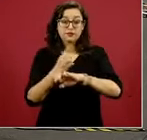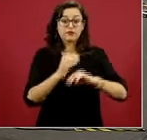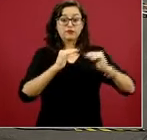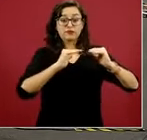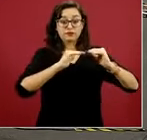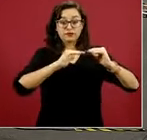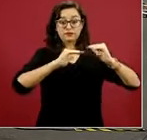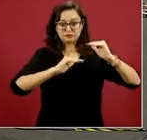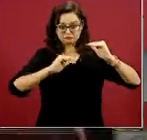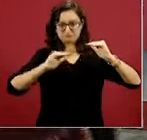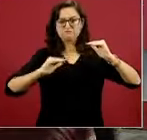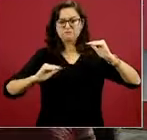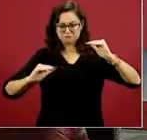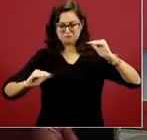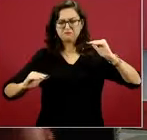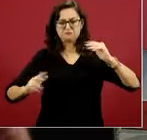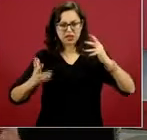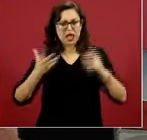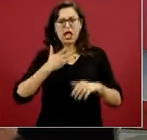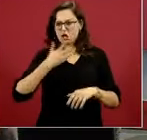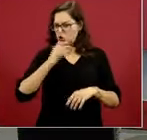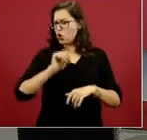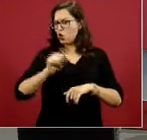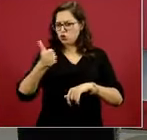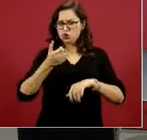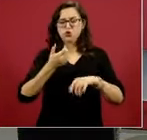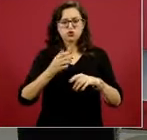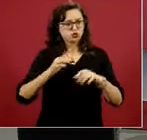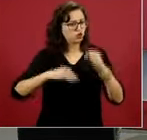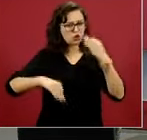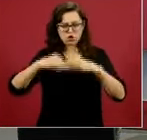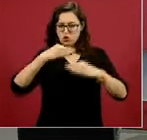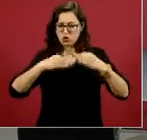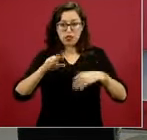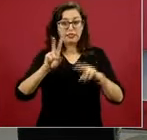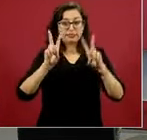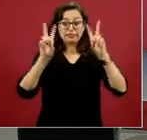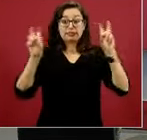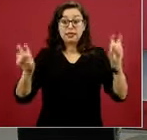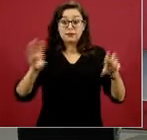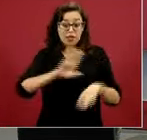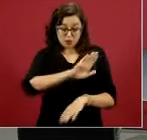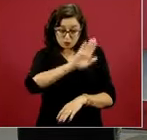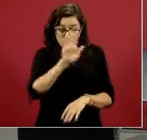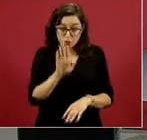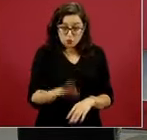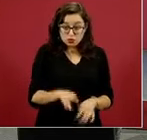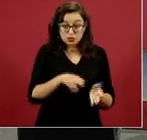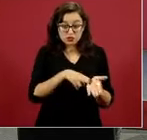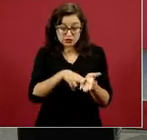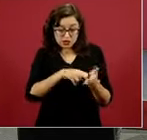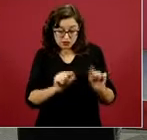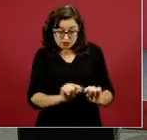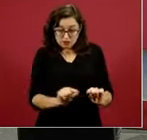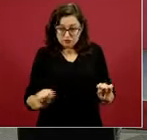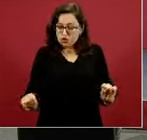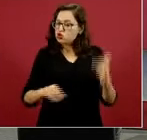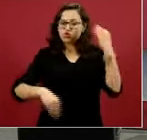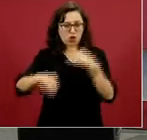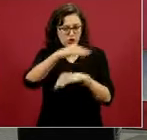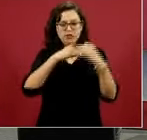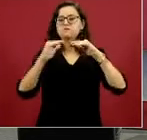siendo evidente en la curva de mortalidad, que es la última línea con un color un poco más oscuro. En